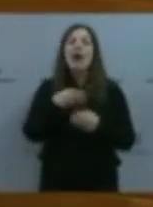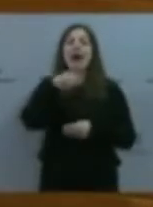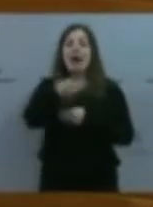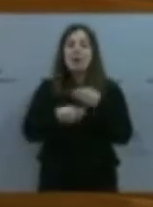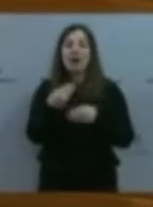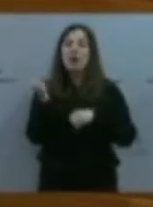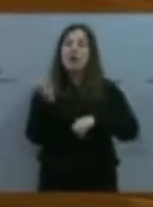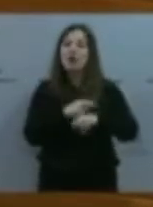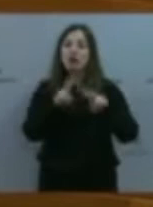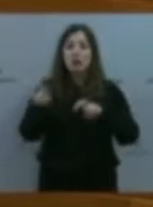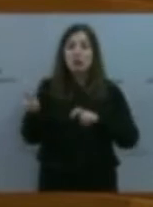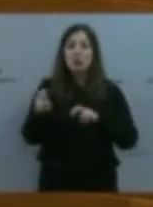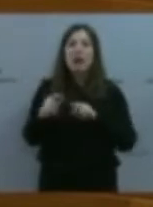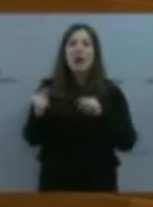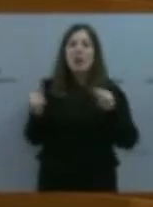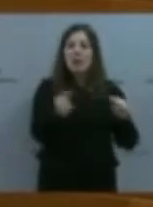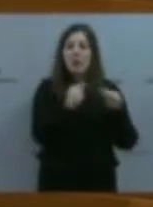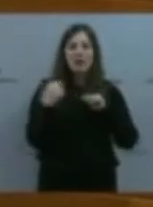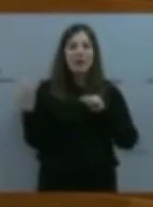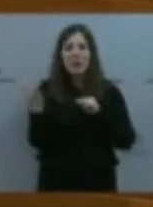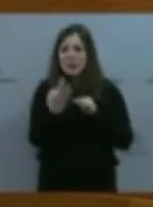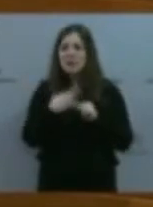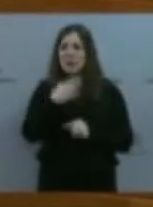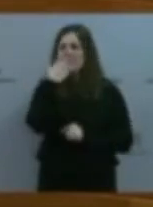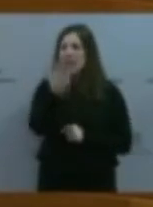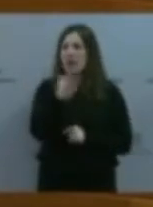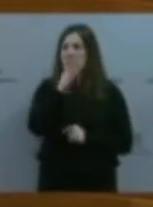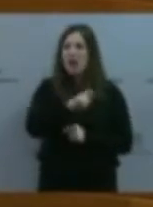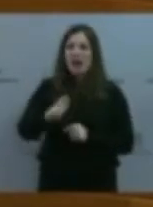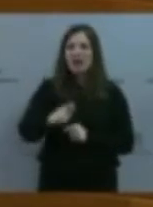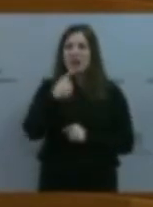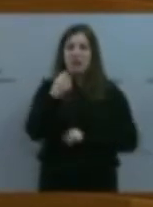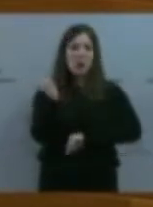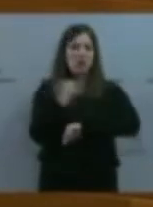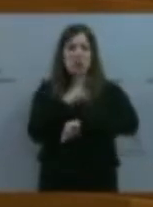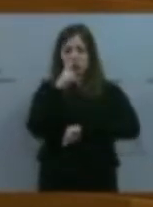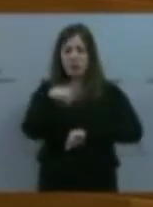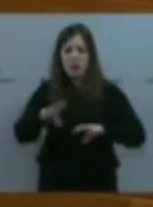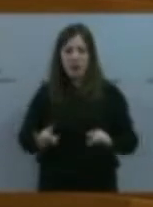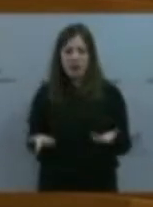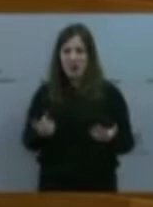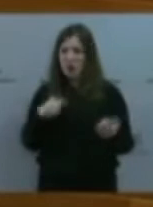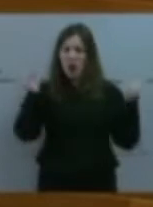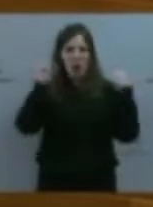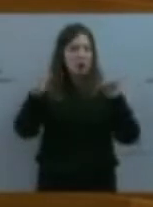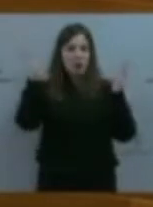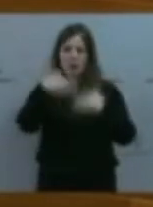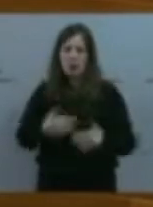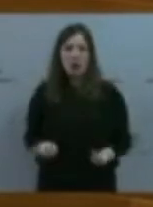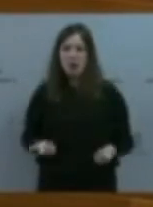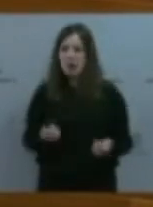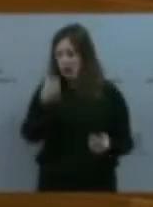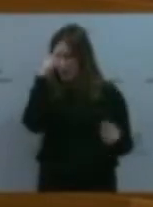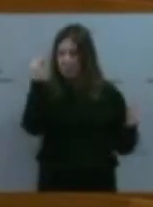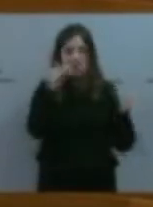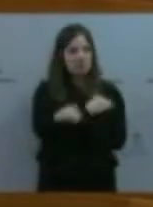hay gente incluso que dice que los fondos no sirvieron de nada. Yo no estoy de acuerdo en esa apreciación. Yo vivo en la cuenca. Yo vivo en la cuenca y si no